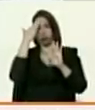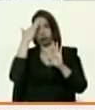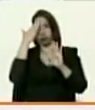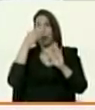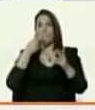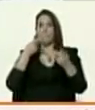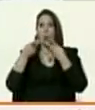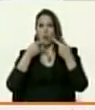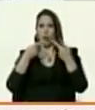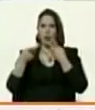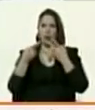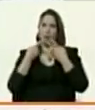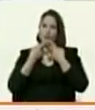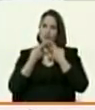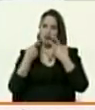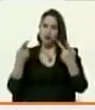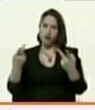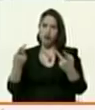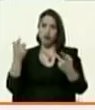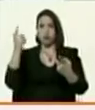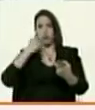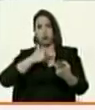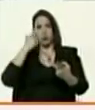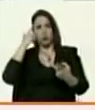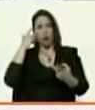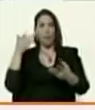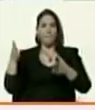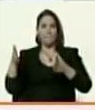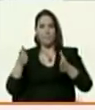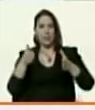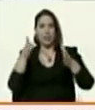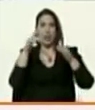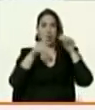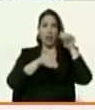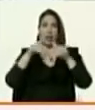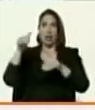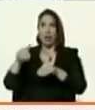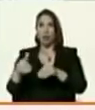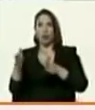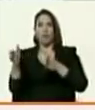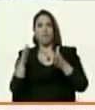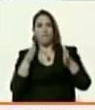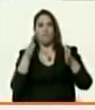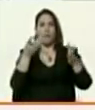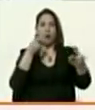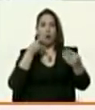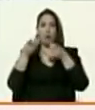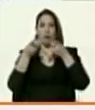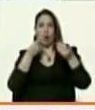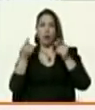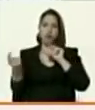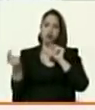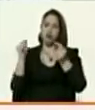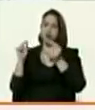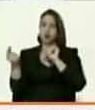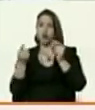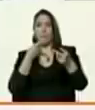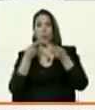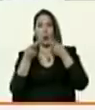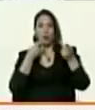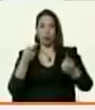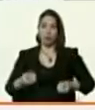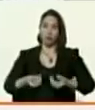anuncian, obviamente, que será la vía electoral, la vía del diálogo, la vía del debate político, la vía de